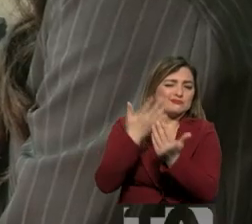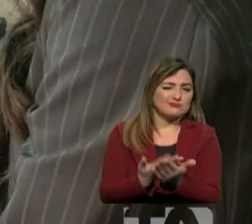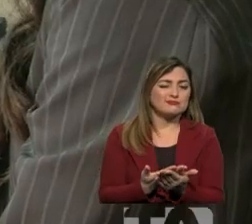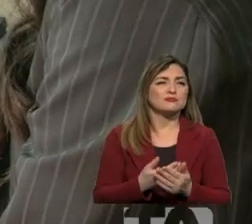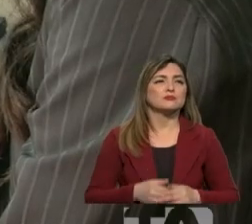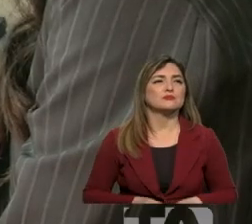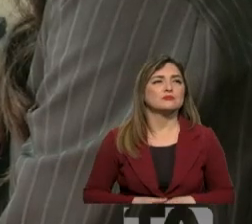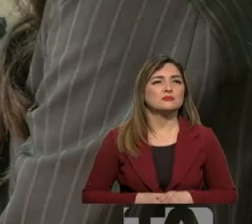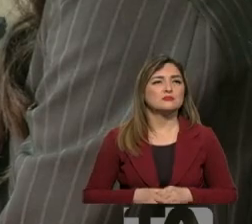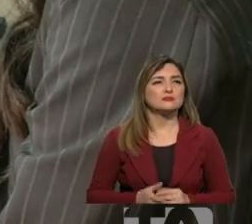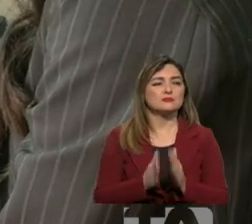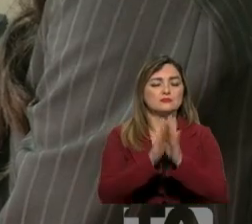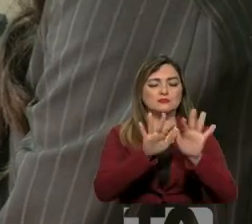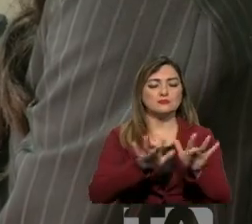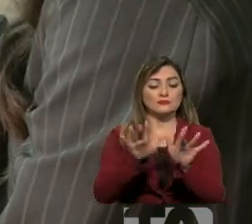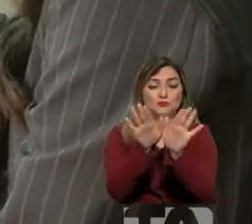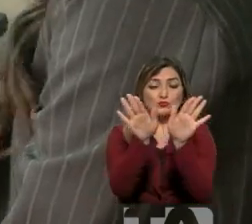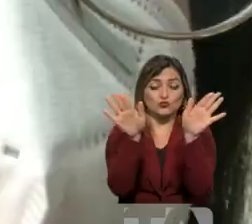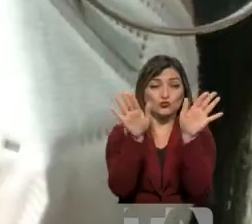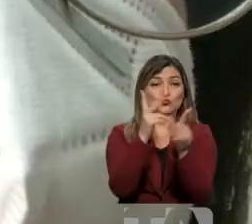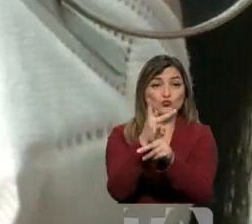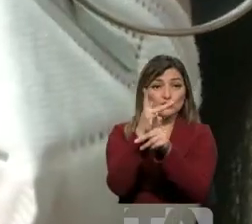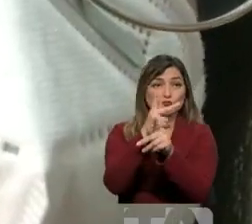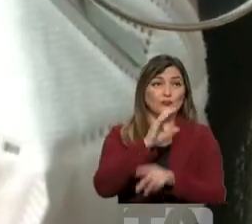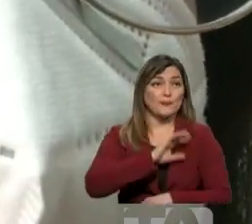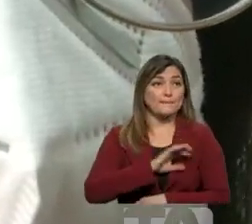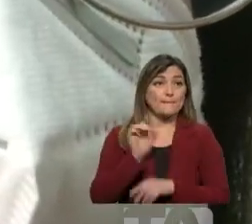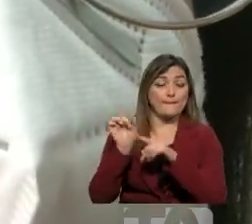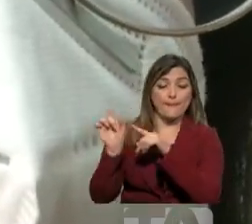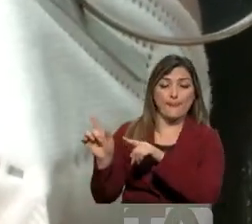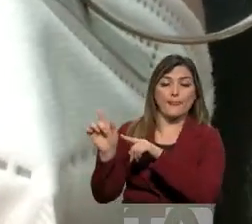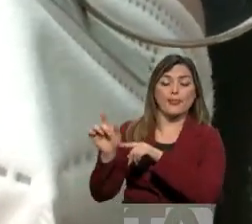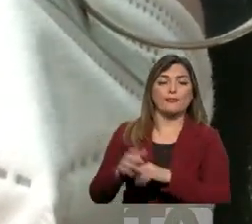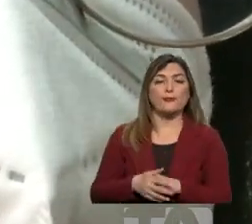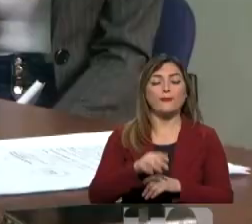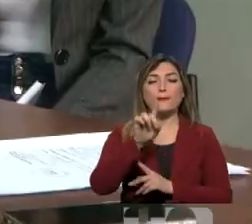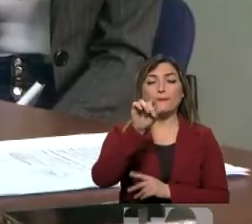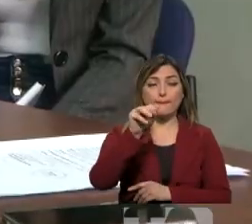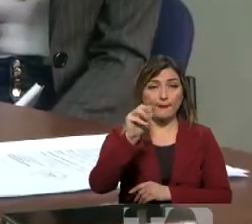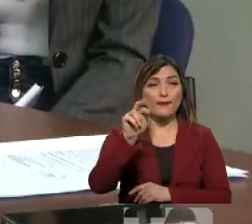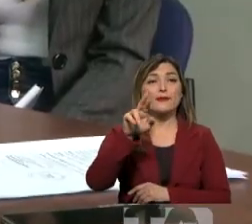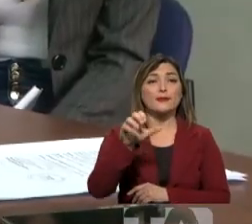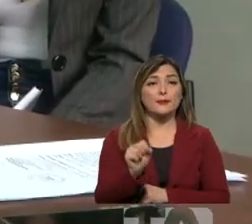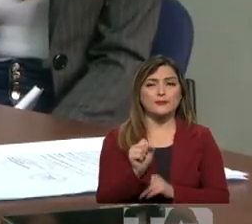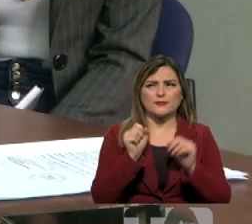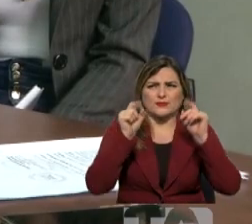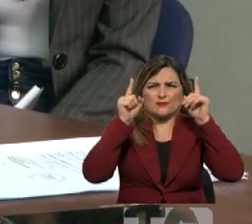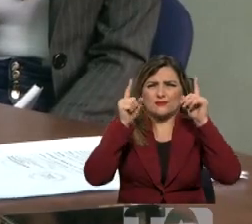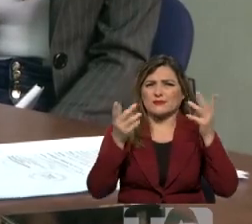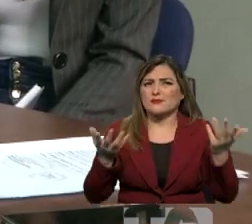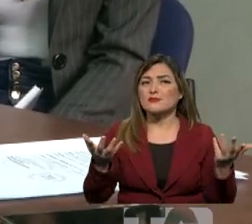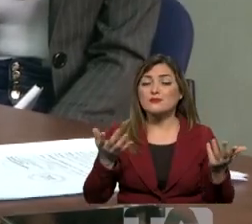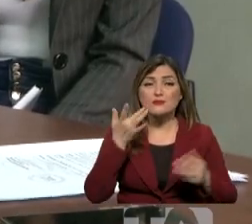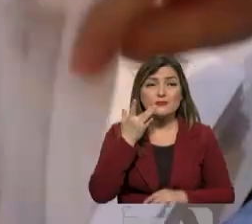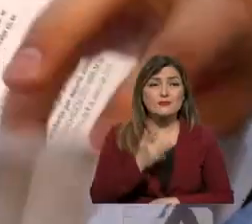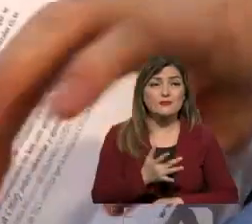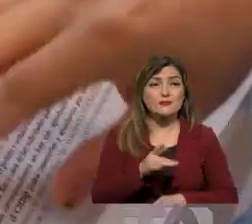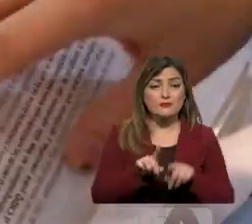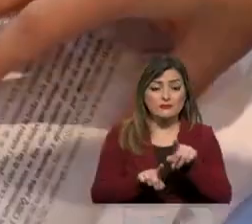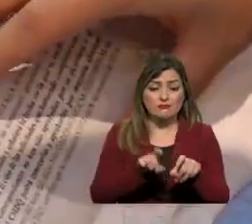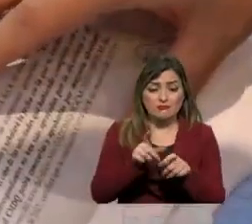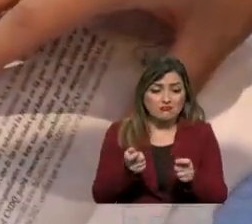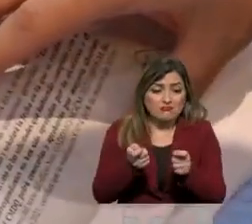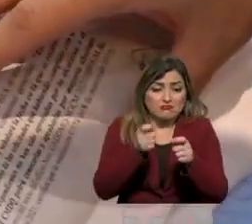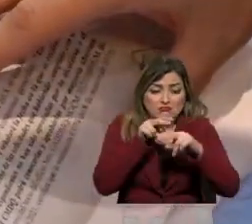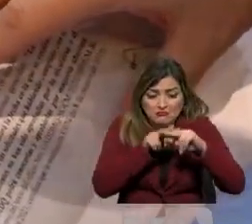Ante esta solicitud, la secretaria general del Consejo Metropolitano de Quito, Damaris Ortiz, se muestra sorprendida, pues asegura que el expediente